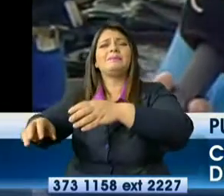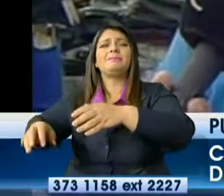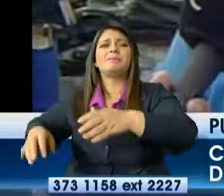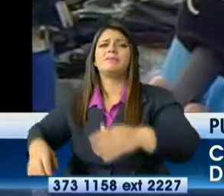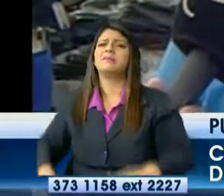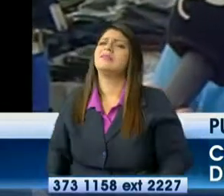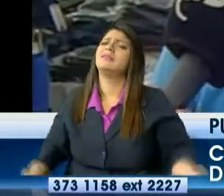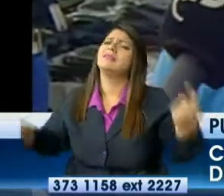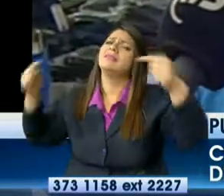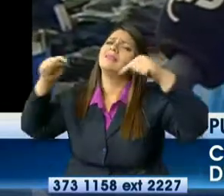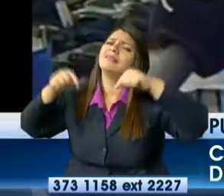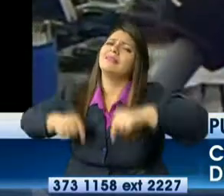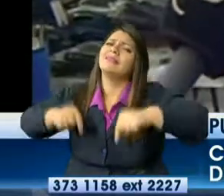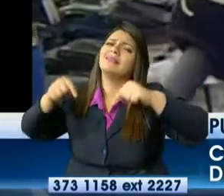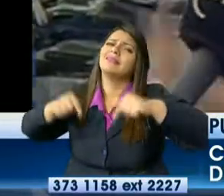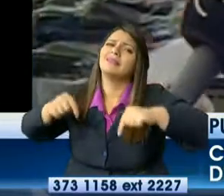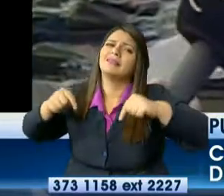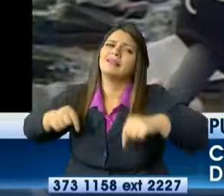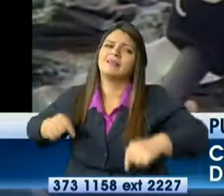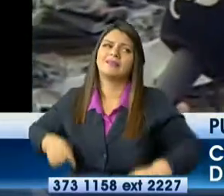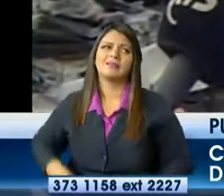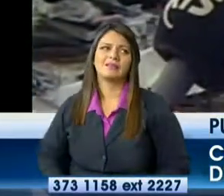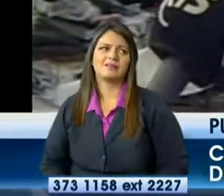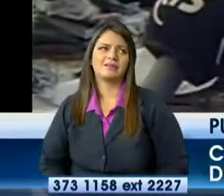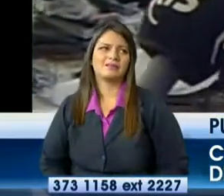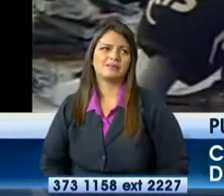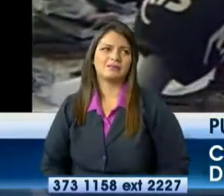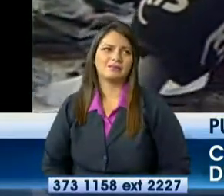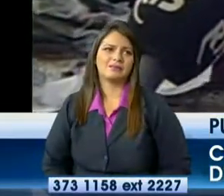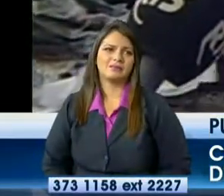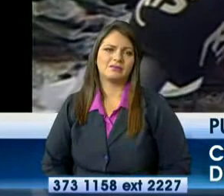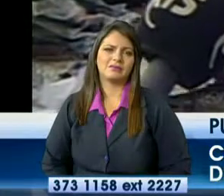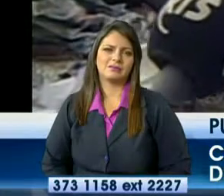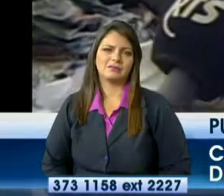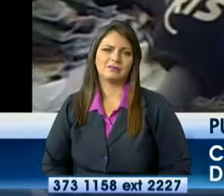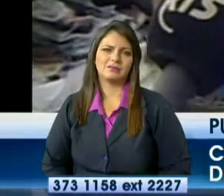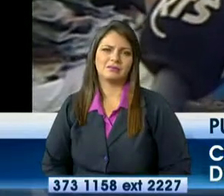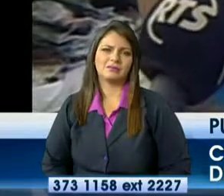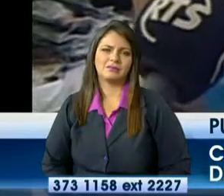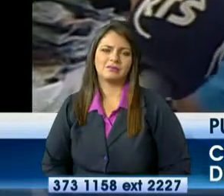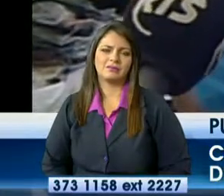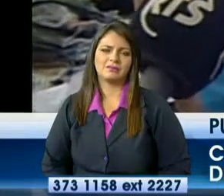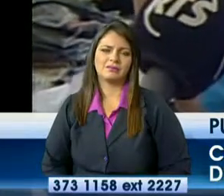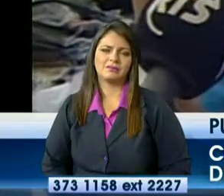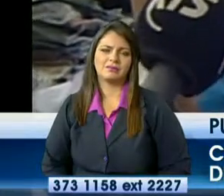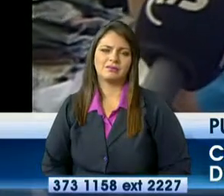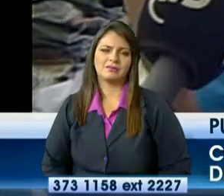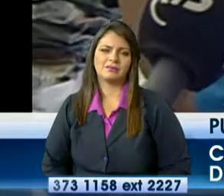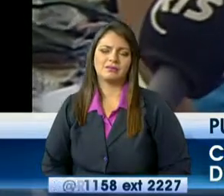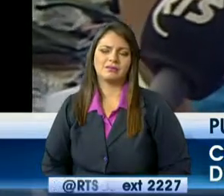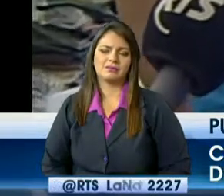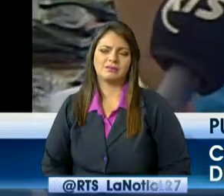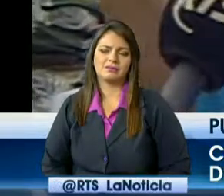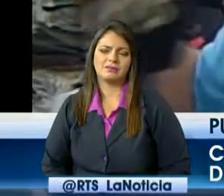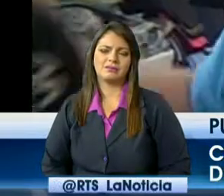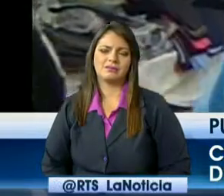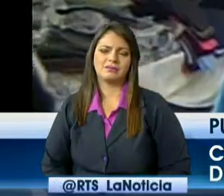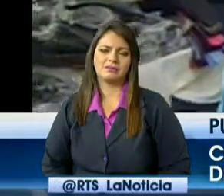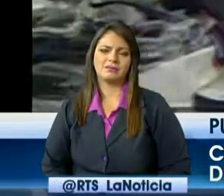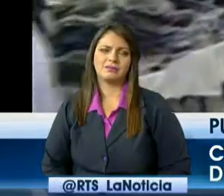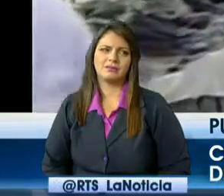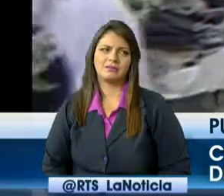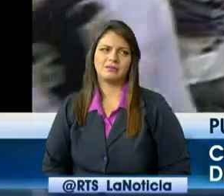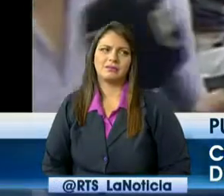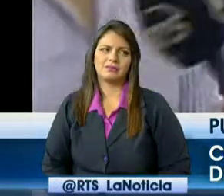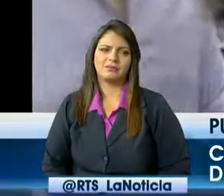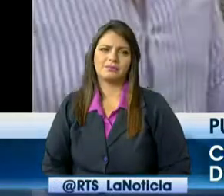aquí, ¿a cuántos kilómetros más o menos, compañero? ¿Dónde está el mercado mayorista? Bueno, 20 minutos,